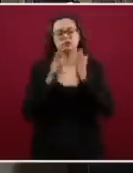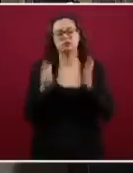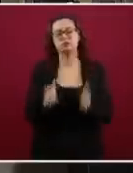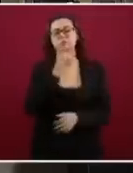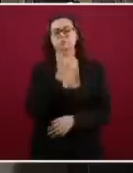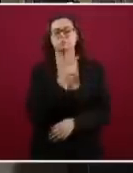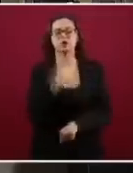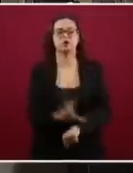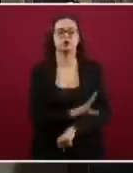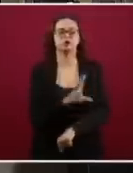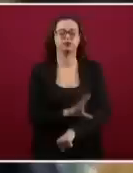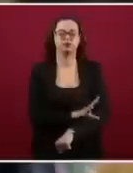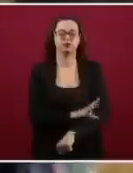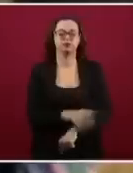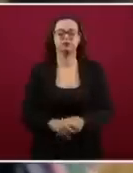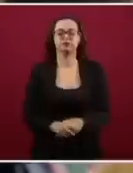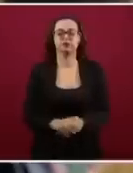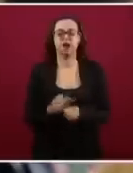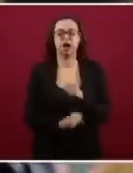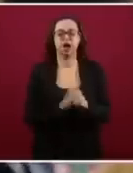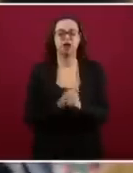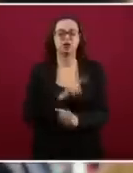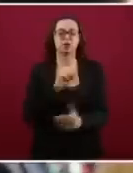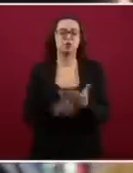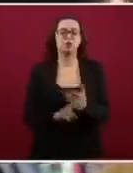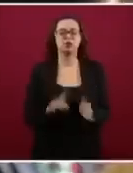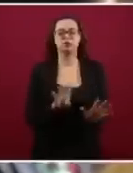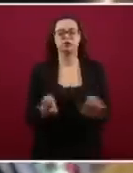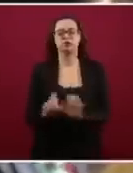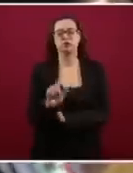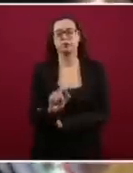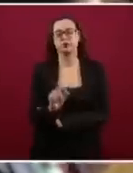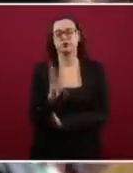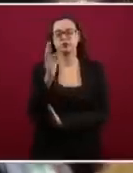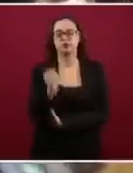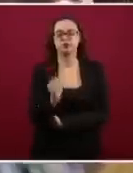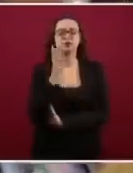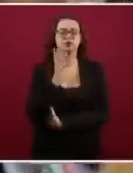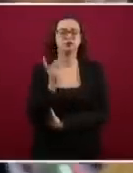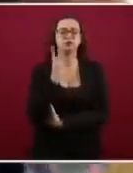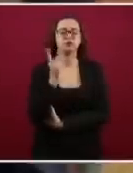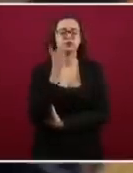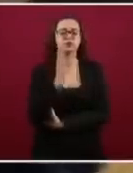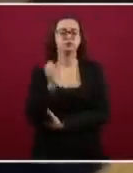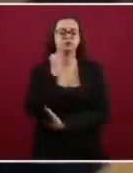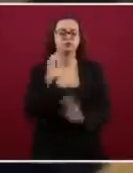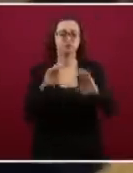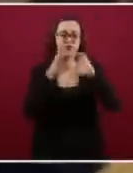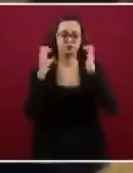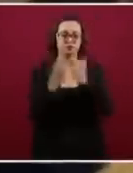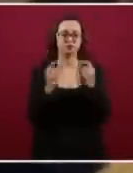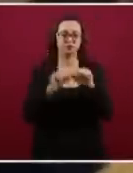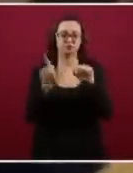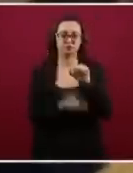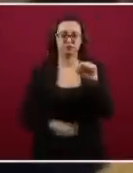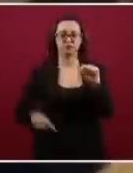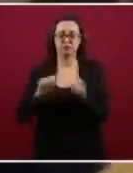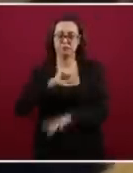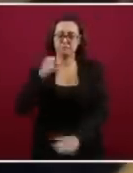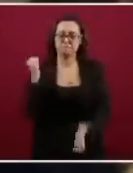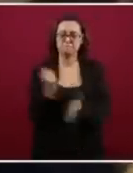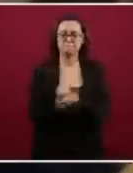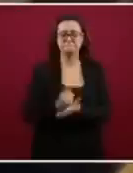Energía. Desde 1929, el Congreso de la Unión aprobó la